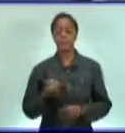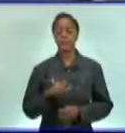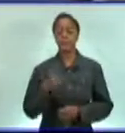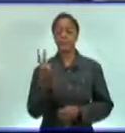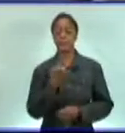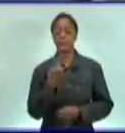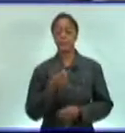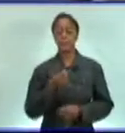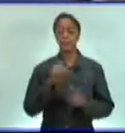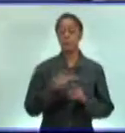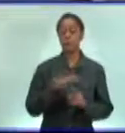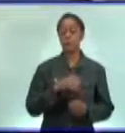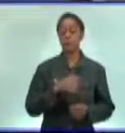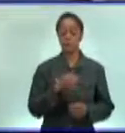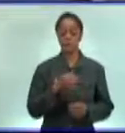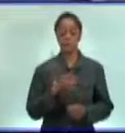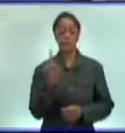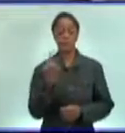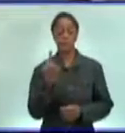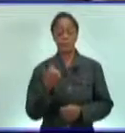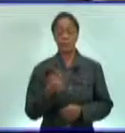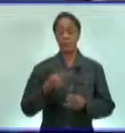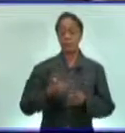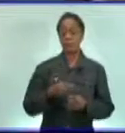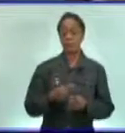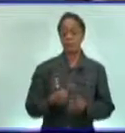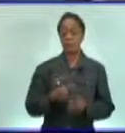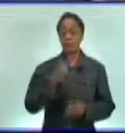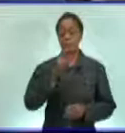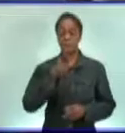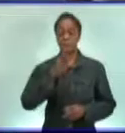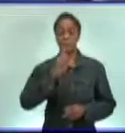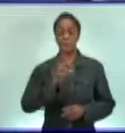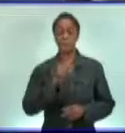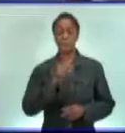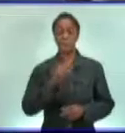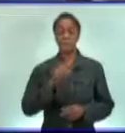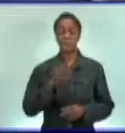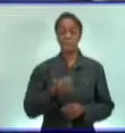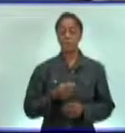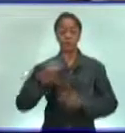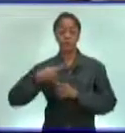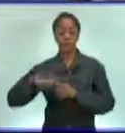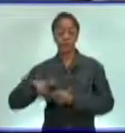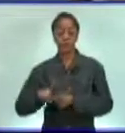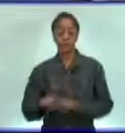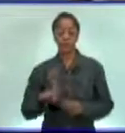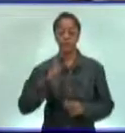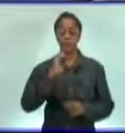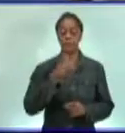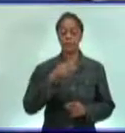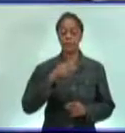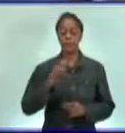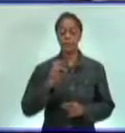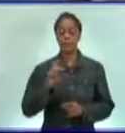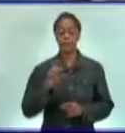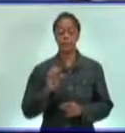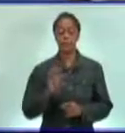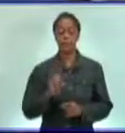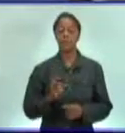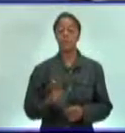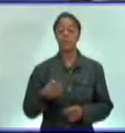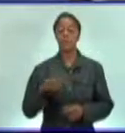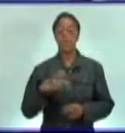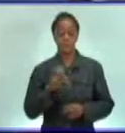tipos de células, una llamada procariota y la otra eucariota. La